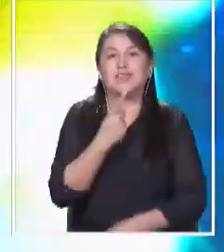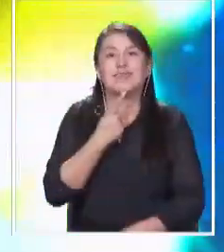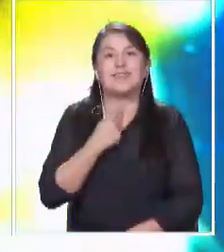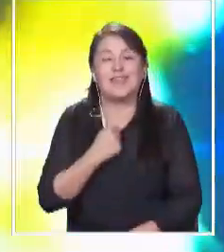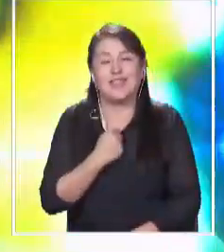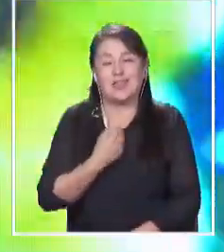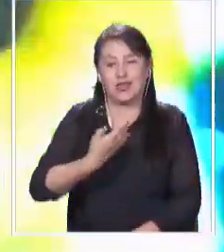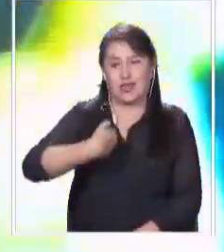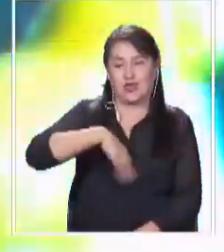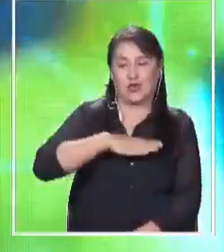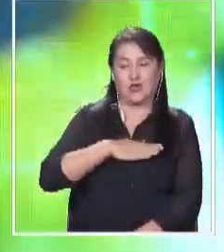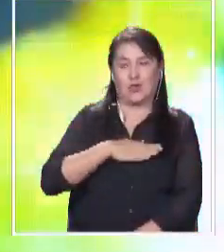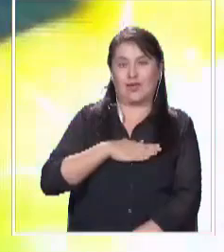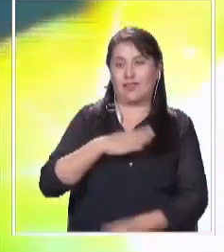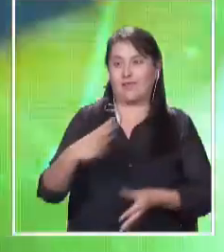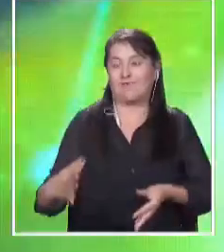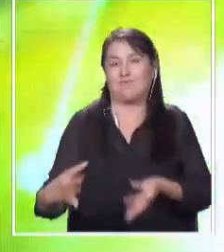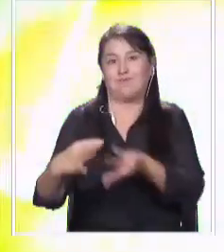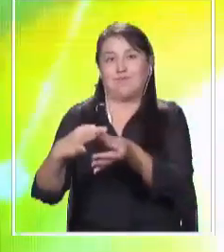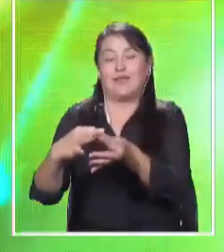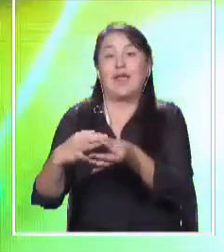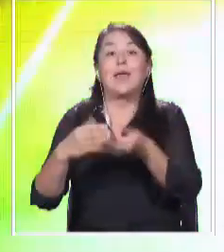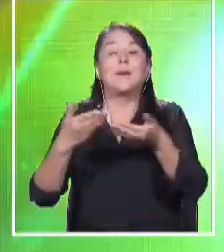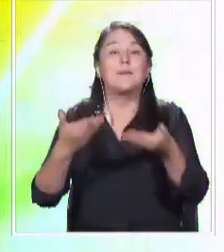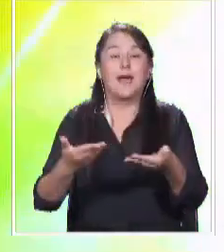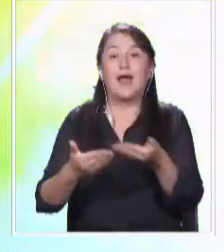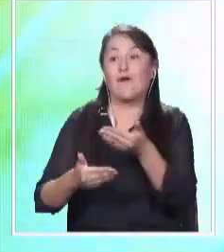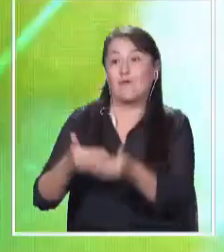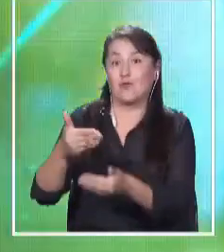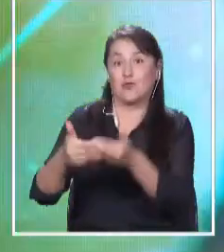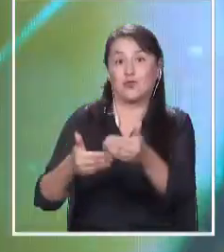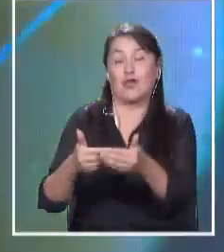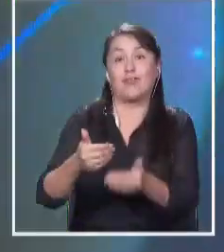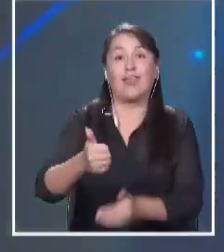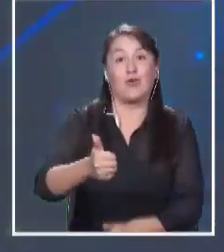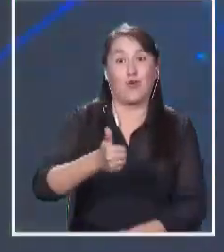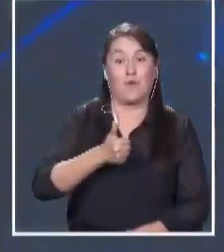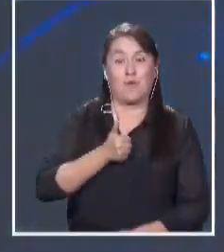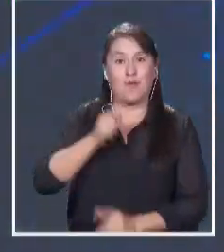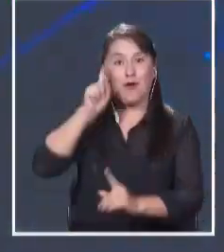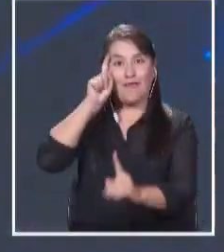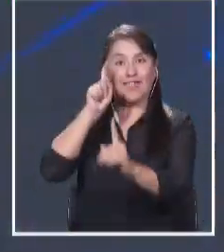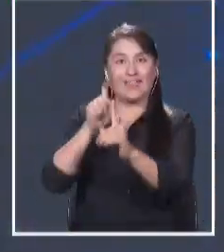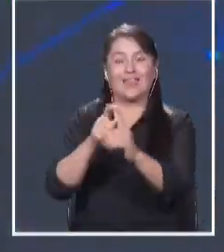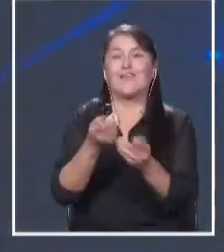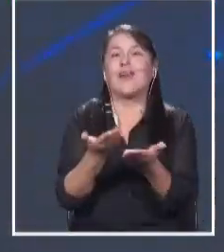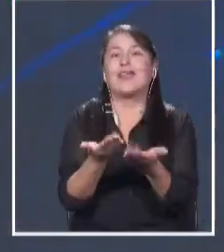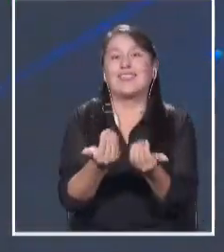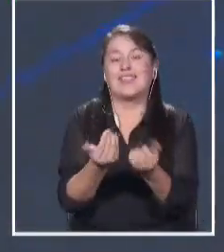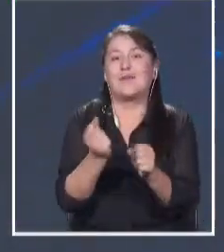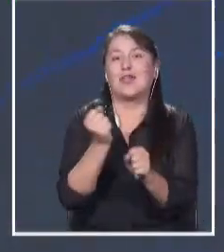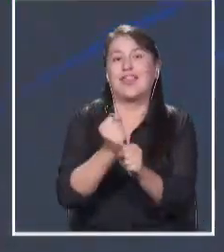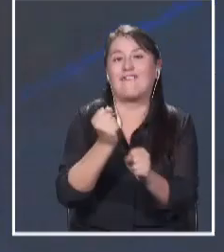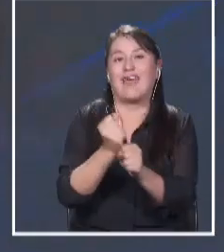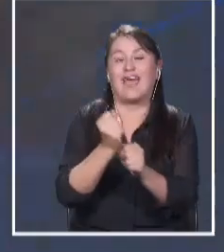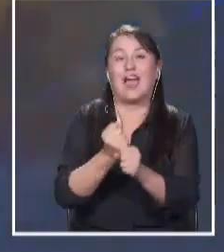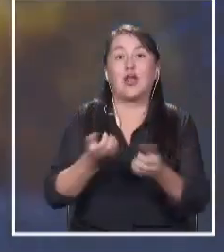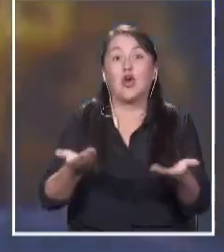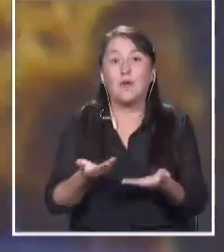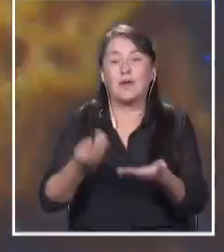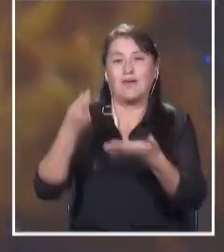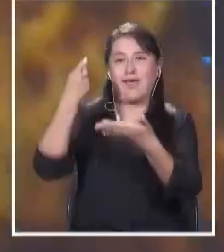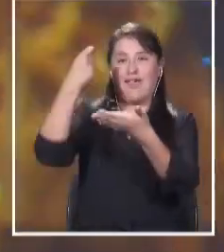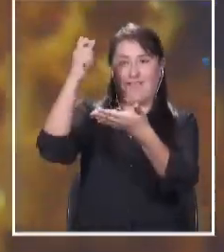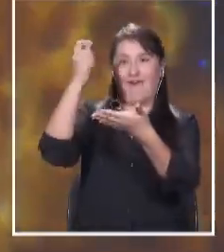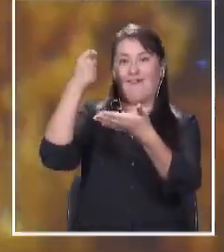los nuestros. Y para que eso funcione y saber si realmente cumplimos los objetivos, es muy necesario trabajar la evaluación. Evaluar. Yo sé que